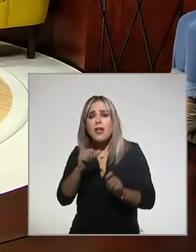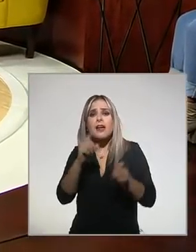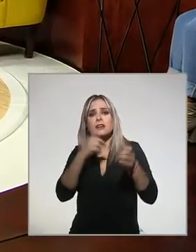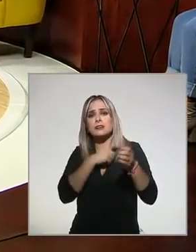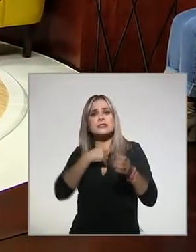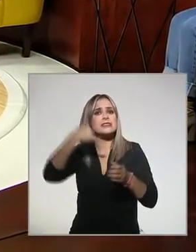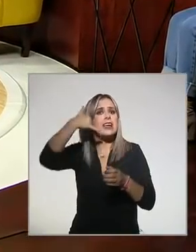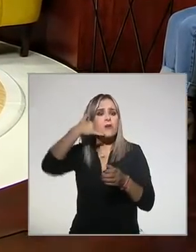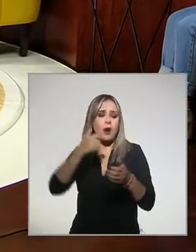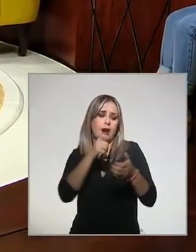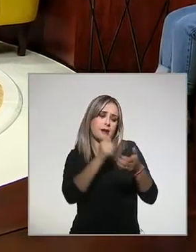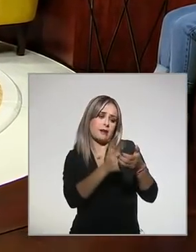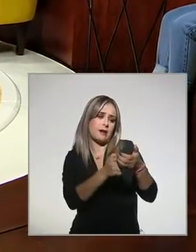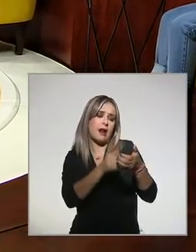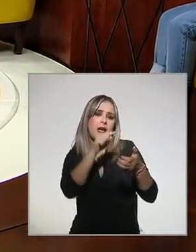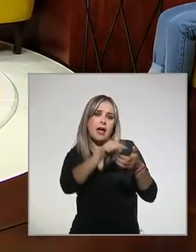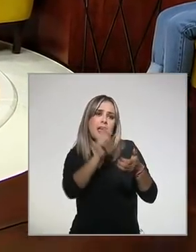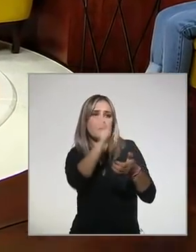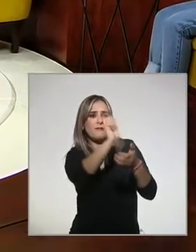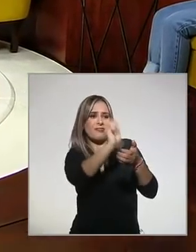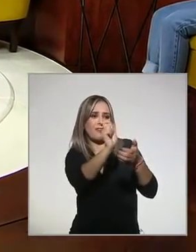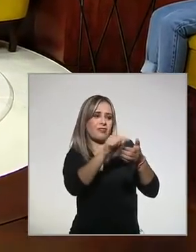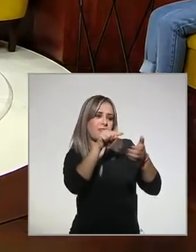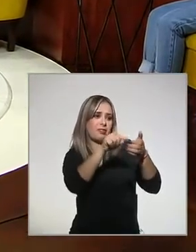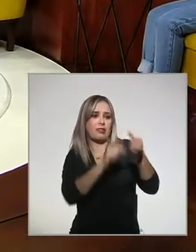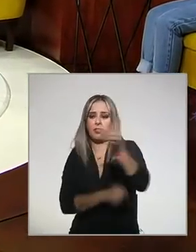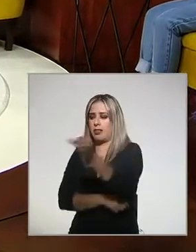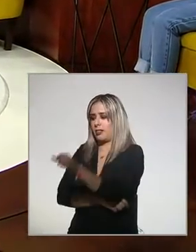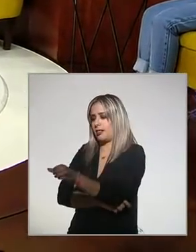que desconozco. Sí, seguramente.